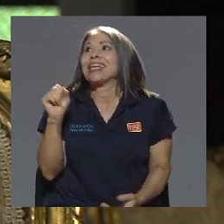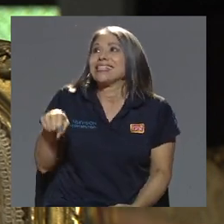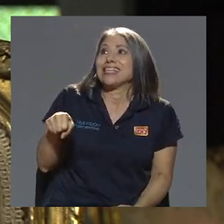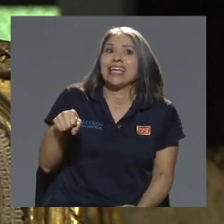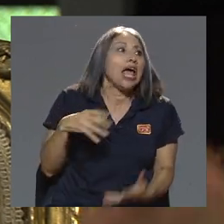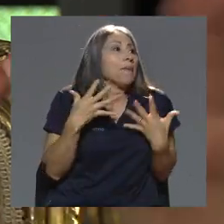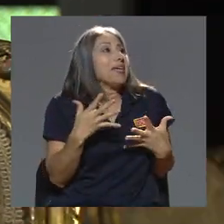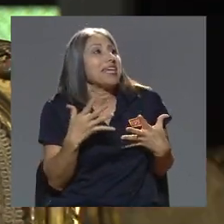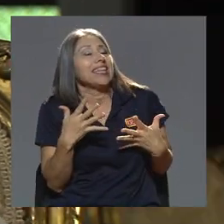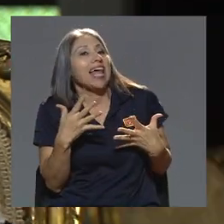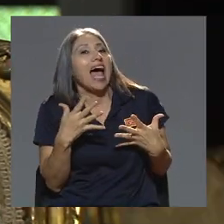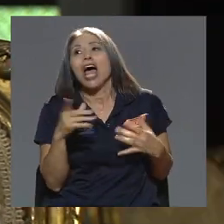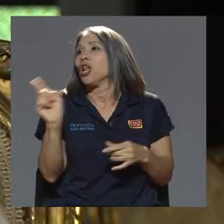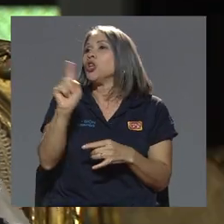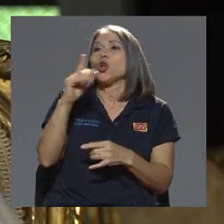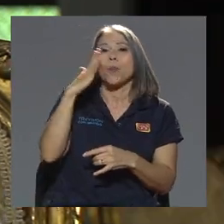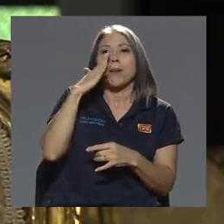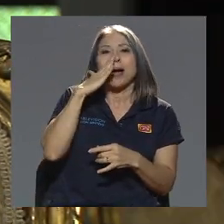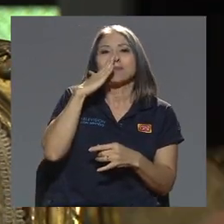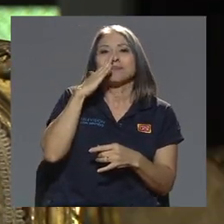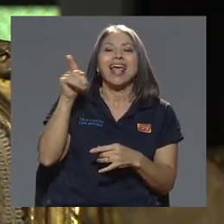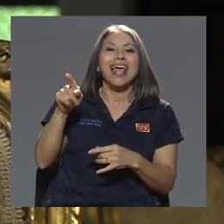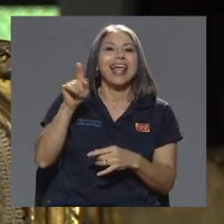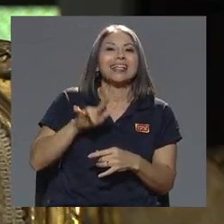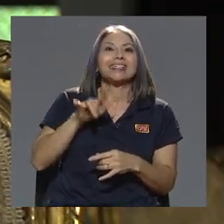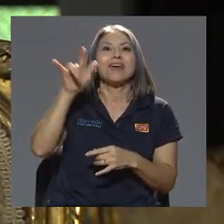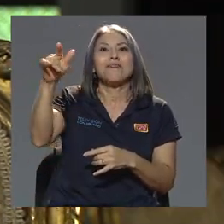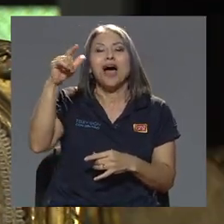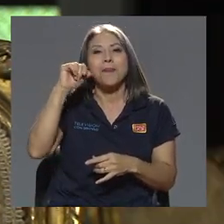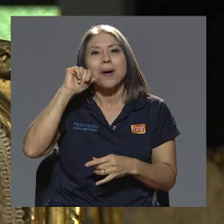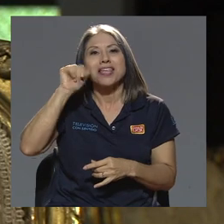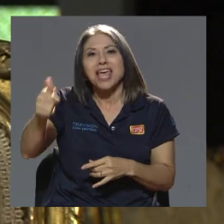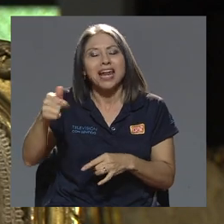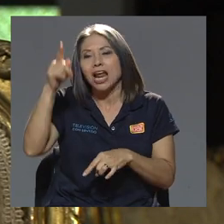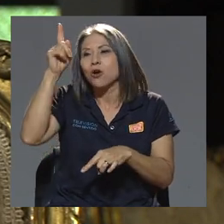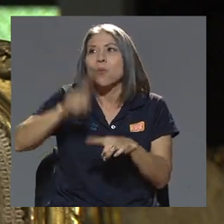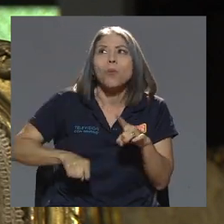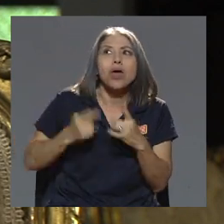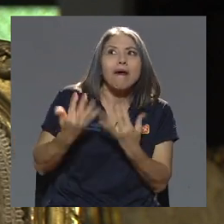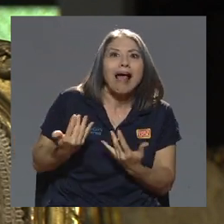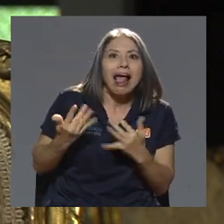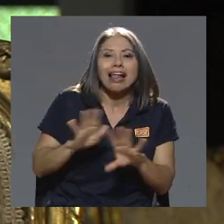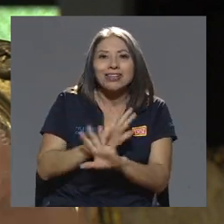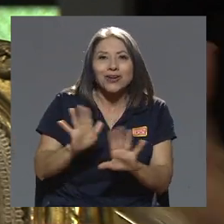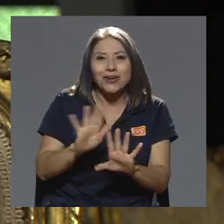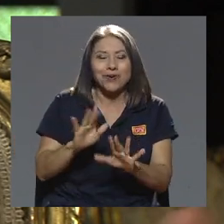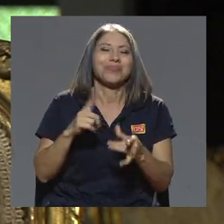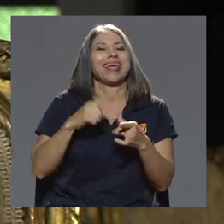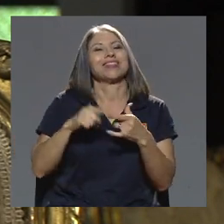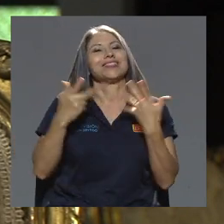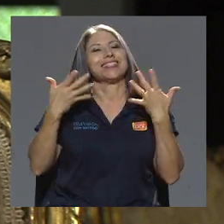hacerse... No, mamá, se va mañana, no hay tiempo para hacerse uno del rogar, ni mucho menos. Entonces ya Rafael Ángel